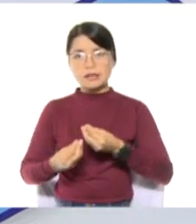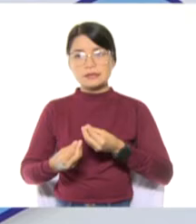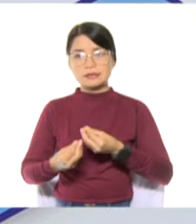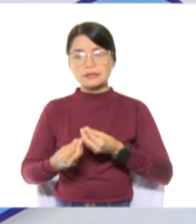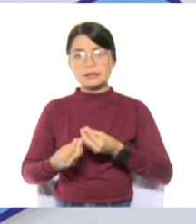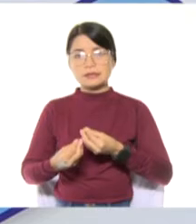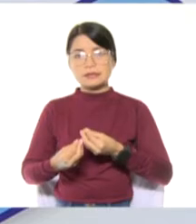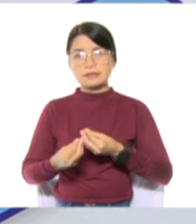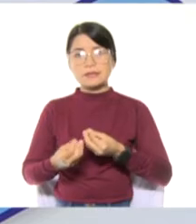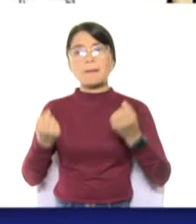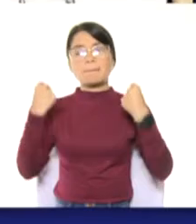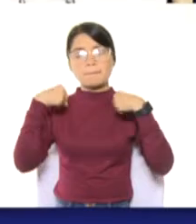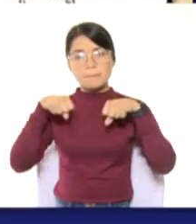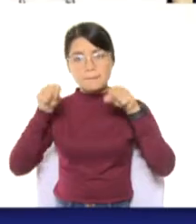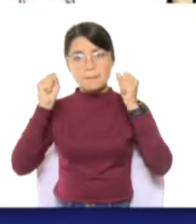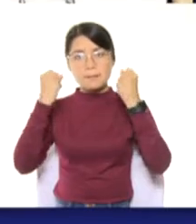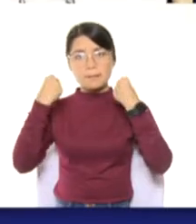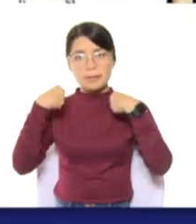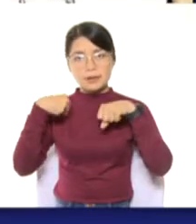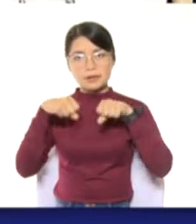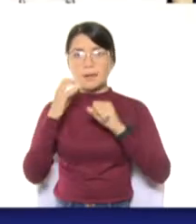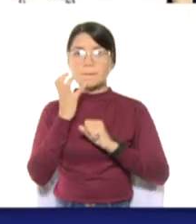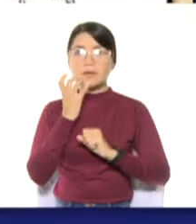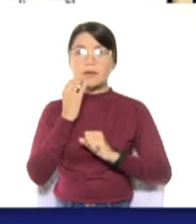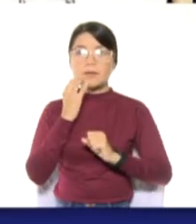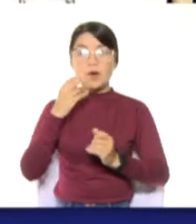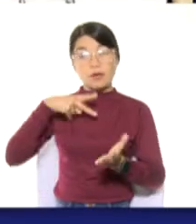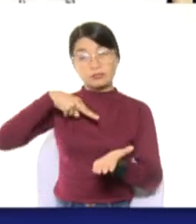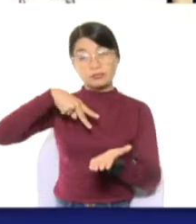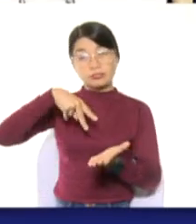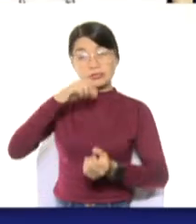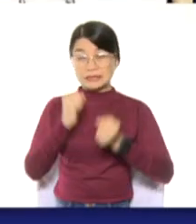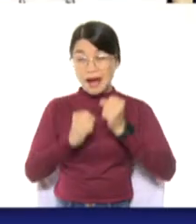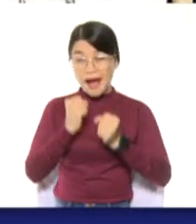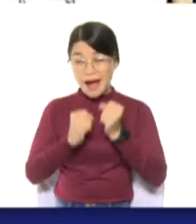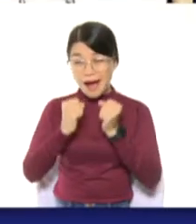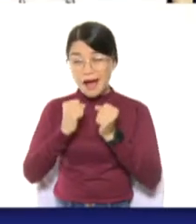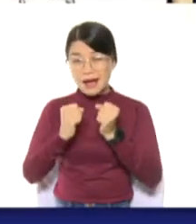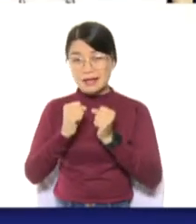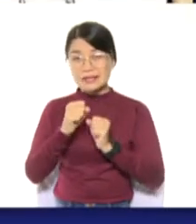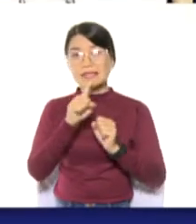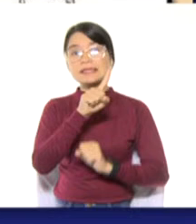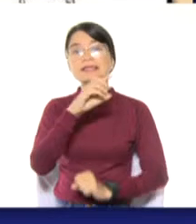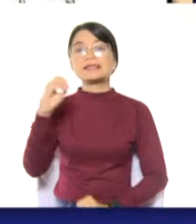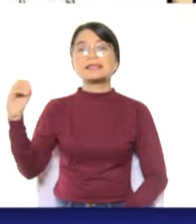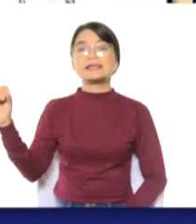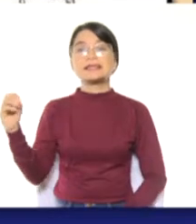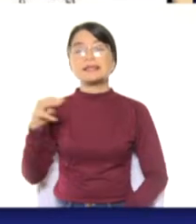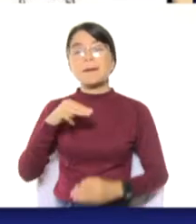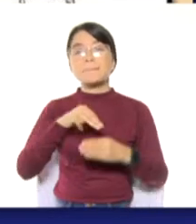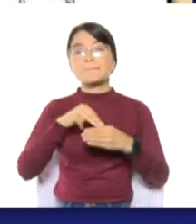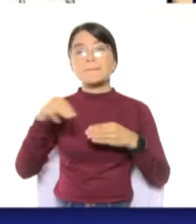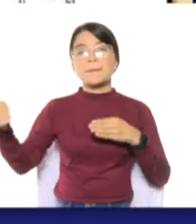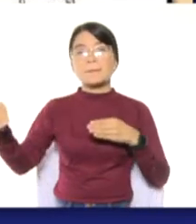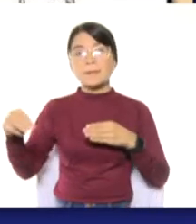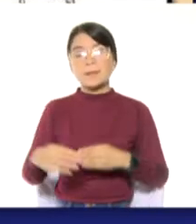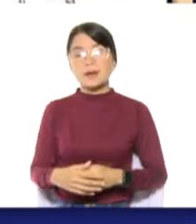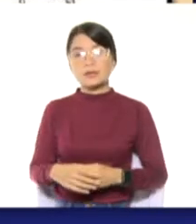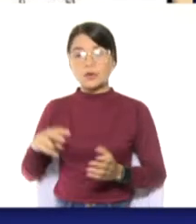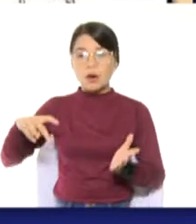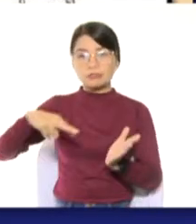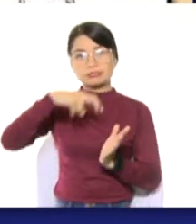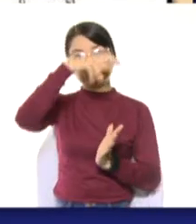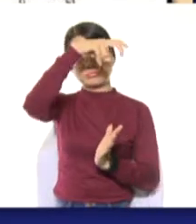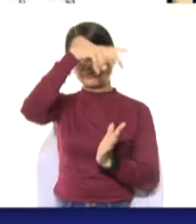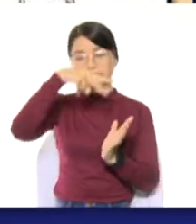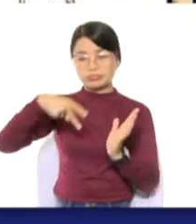velocidad. ¿Qué podemos hacer? Hacer carreras de velocidad de 100 metros. Podemos subir las escaleras o bajar las escaleras corriendo. Podemos